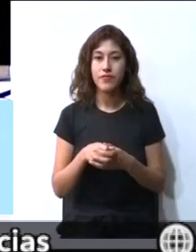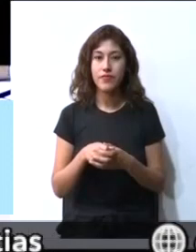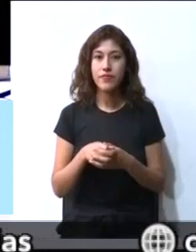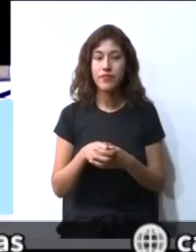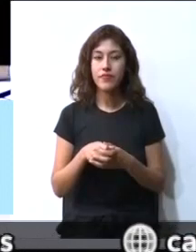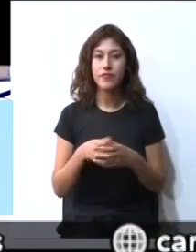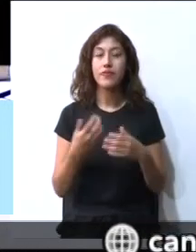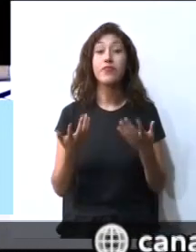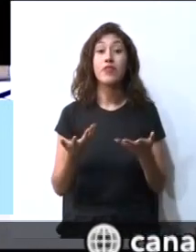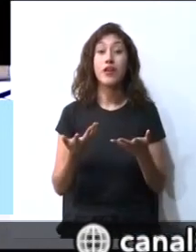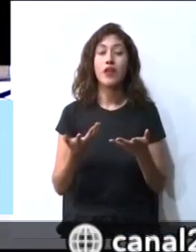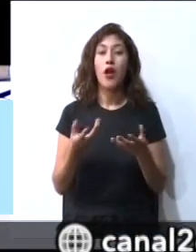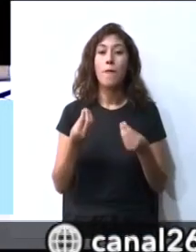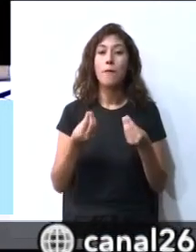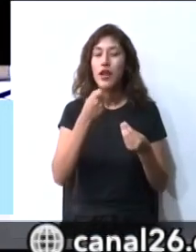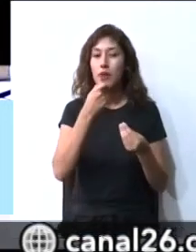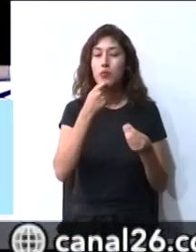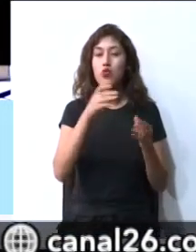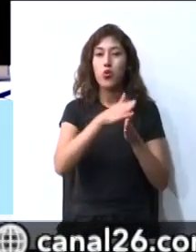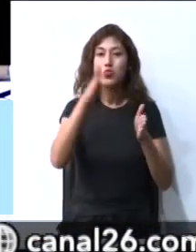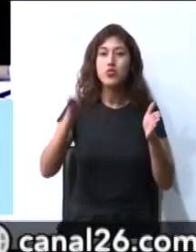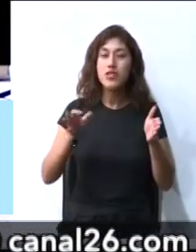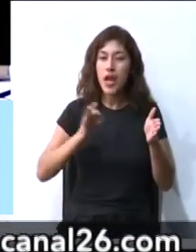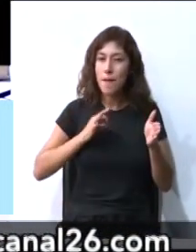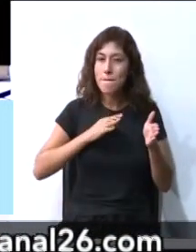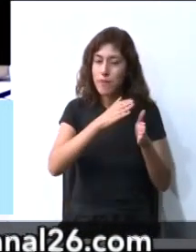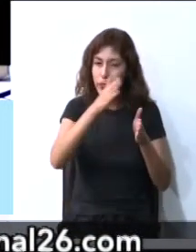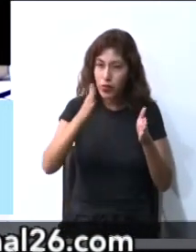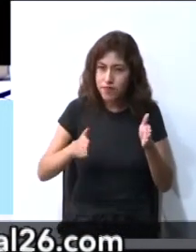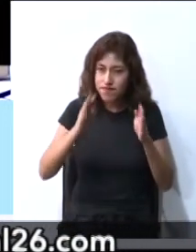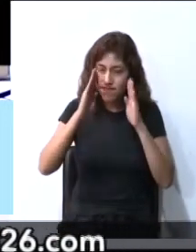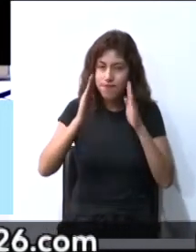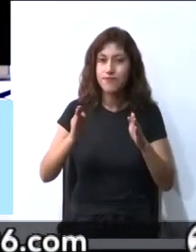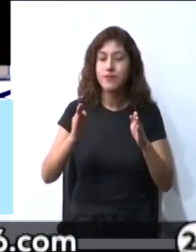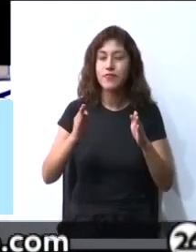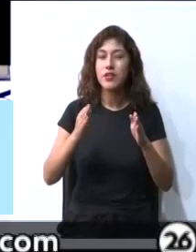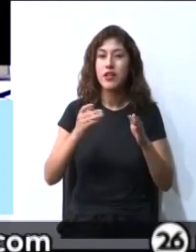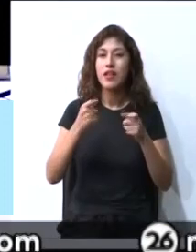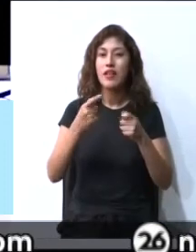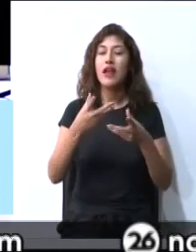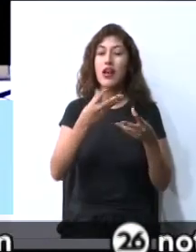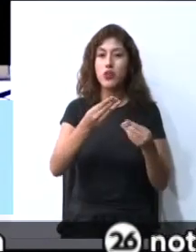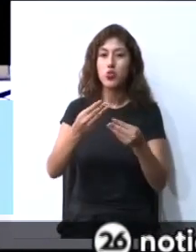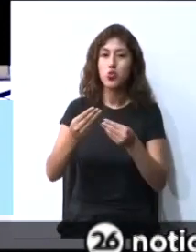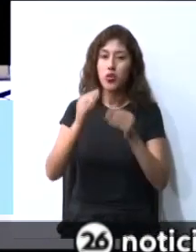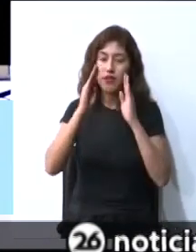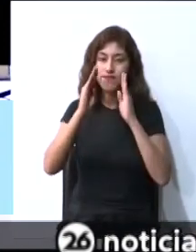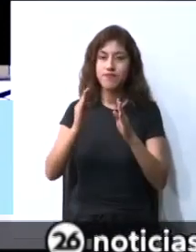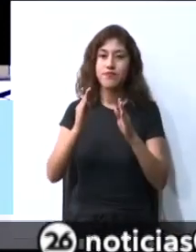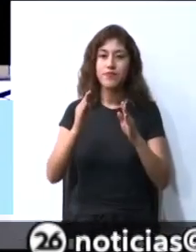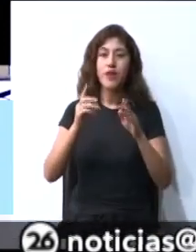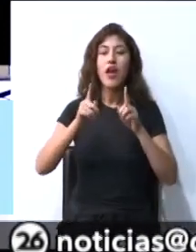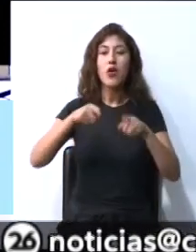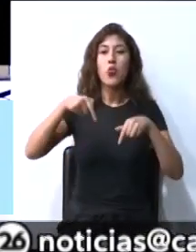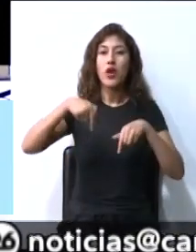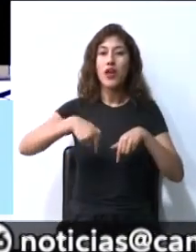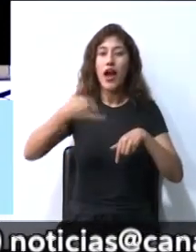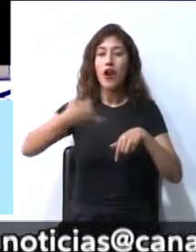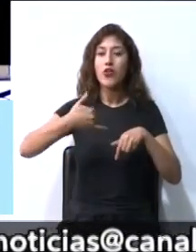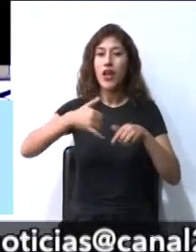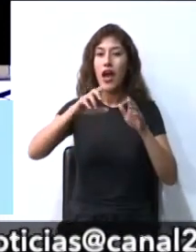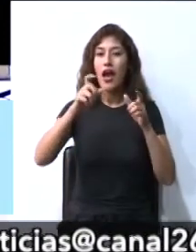que sea por un tiempo determinado y que haga cumplir las contraprestaciones a cargo, tal como hoy ya sucede en los programas sociales